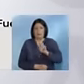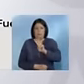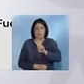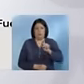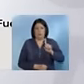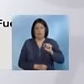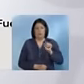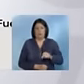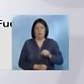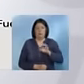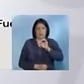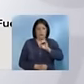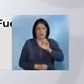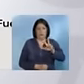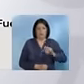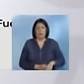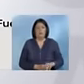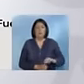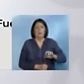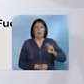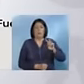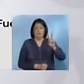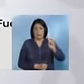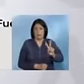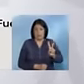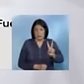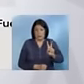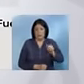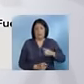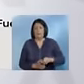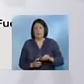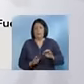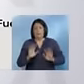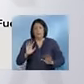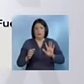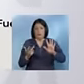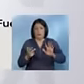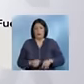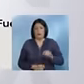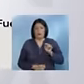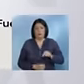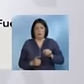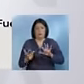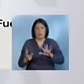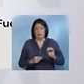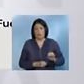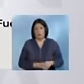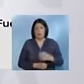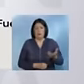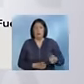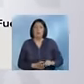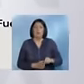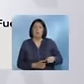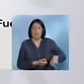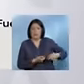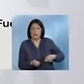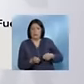con 21.03%. Verónica Mendoza, del Frente Amplio, tiene 18.8%. Acción Popular, con